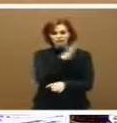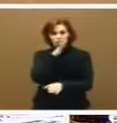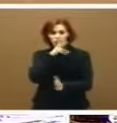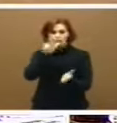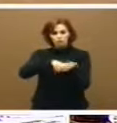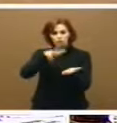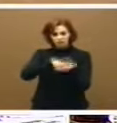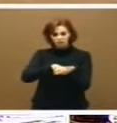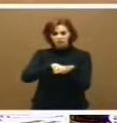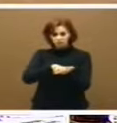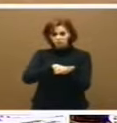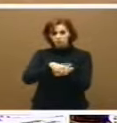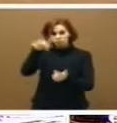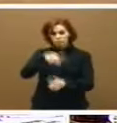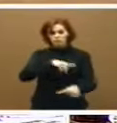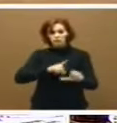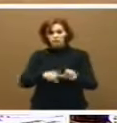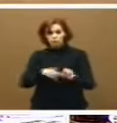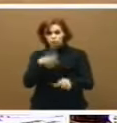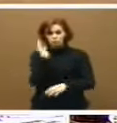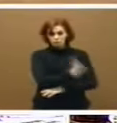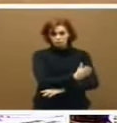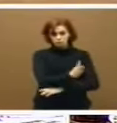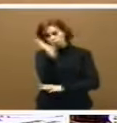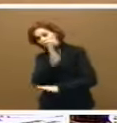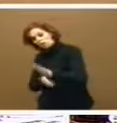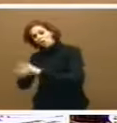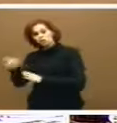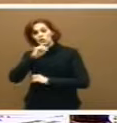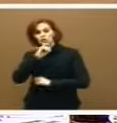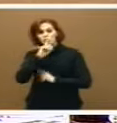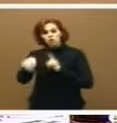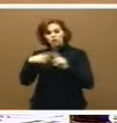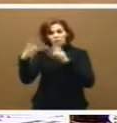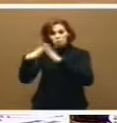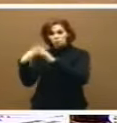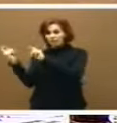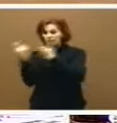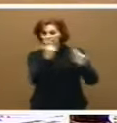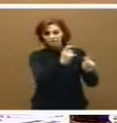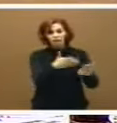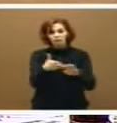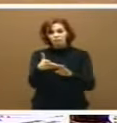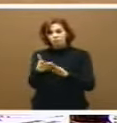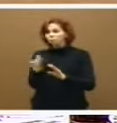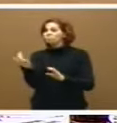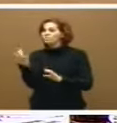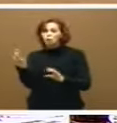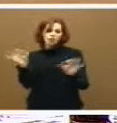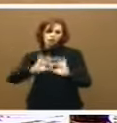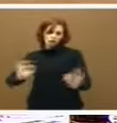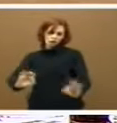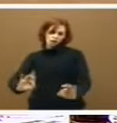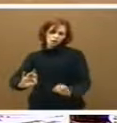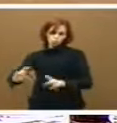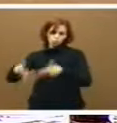hipotecarias en la comunidad autónoma de Extremadura, una disposición para que las viviendas que se adjudiquen estén libres de carga o de deudas, formulada